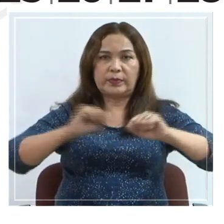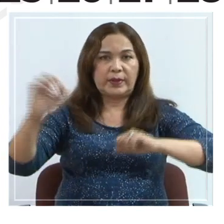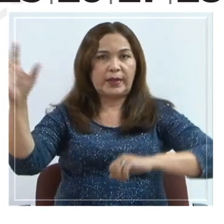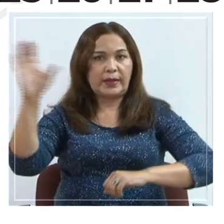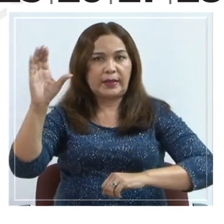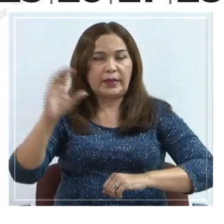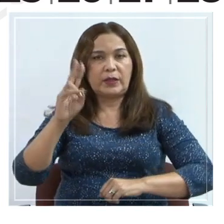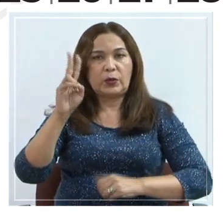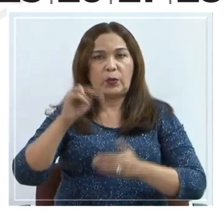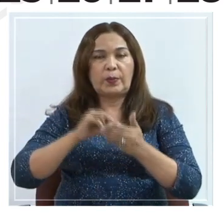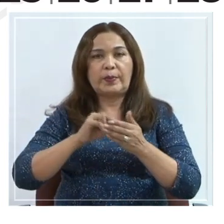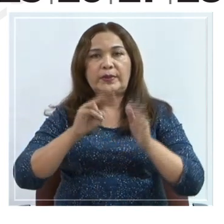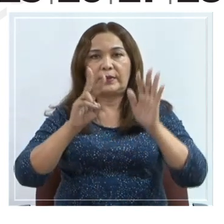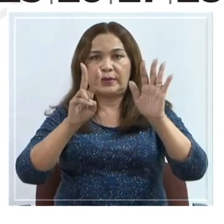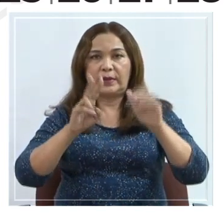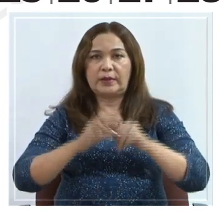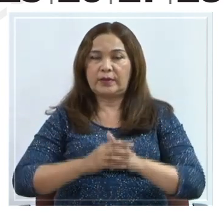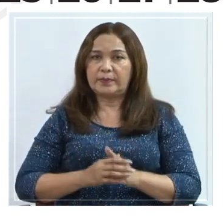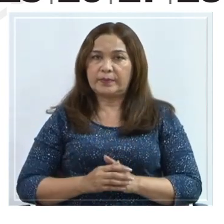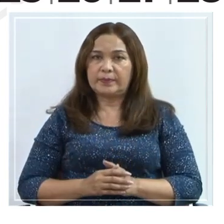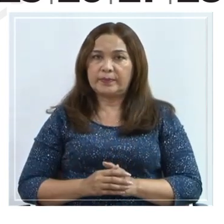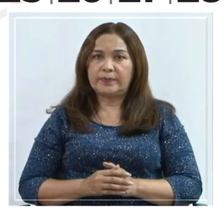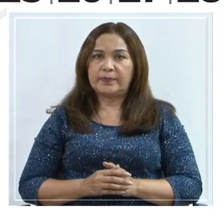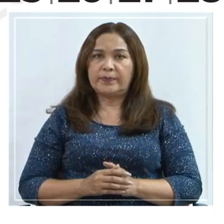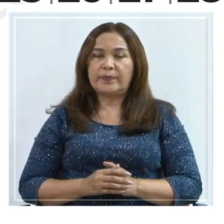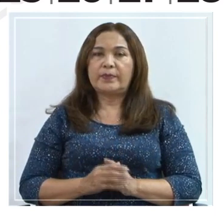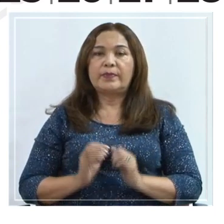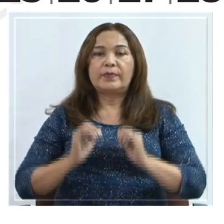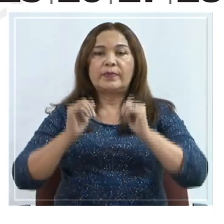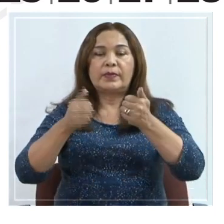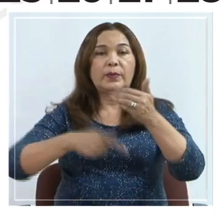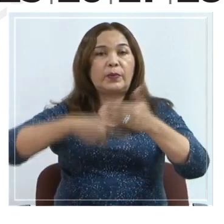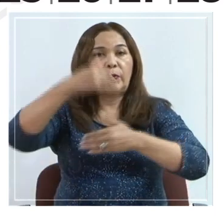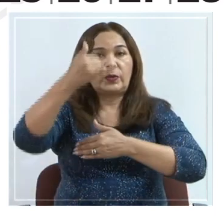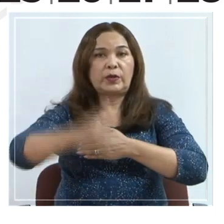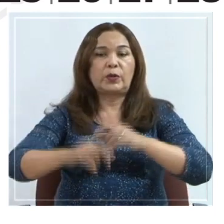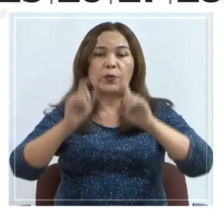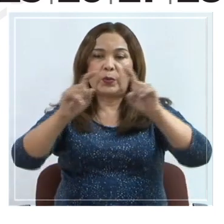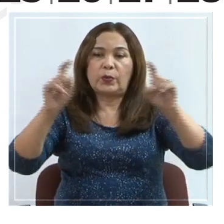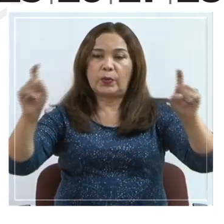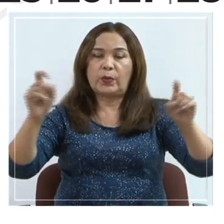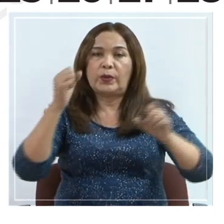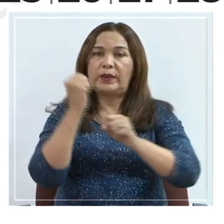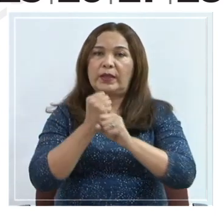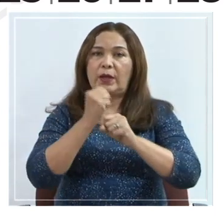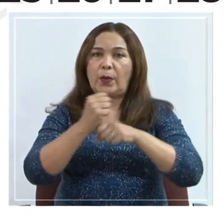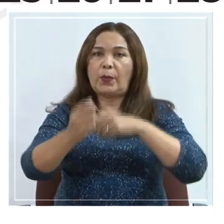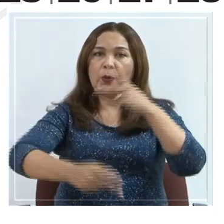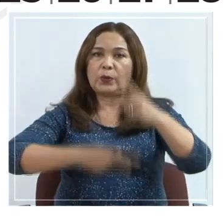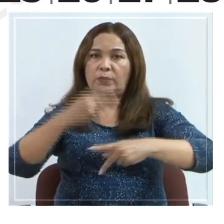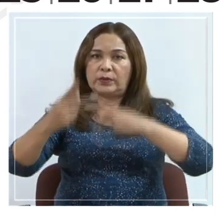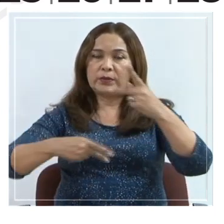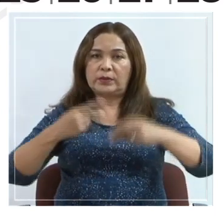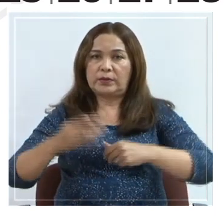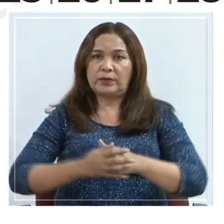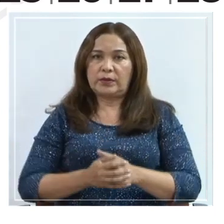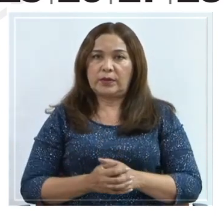caracas 2007 lanzamiento del proyecto de formación para el trabajo productivo